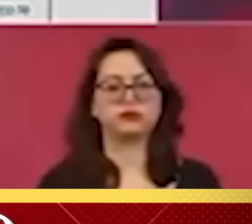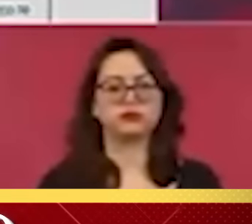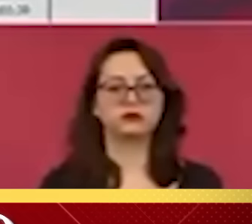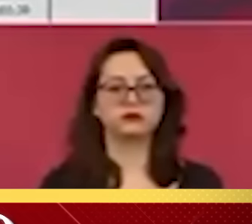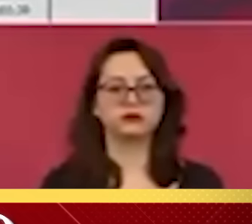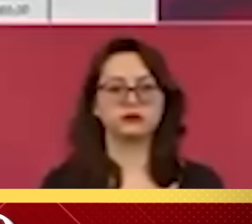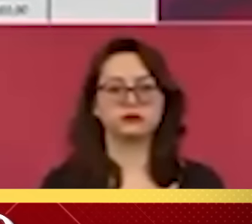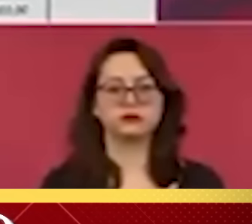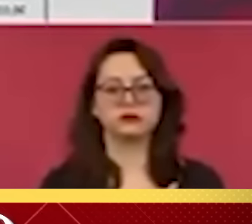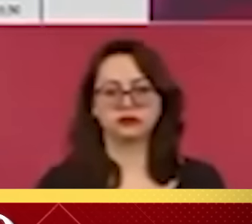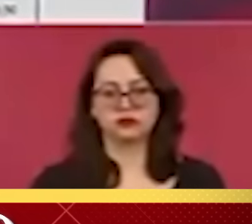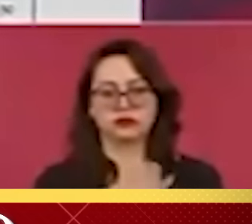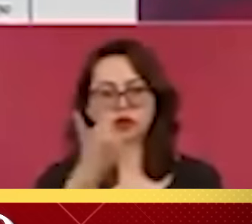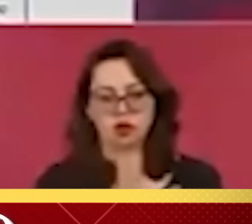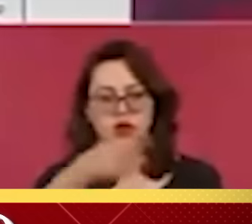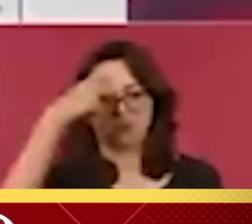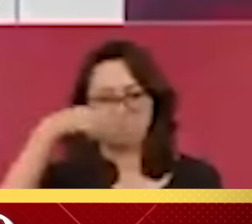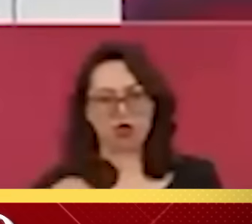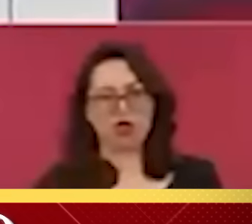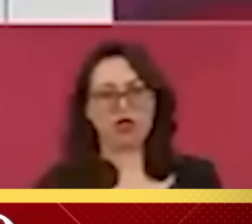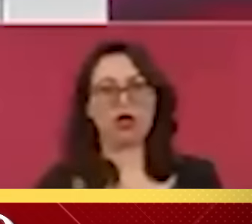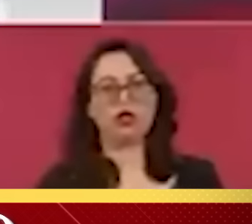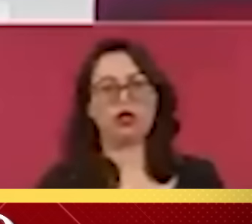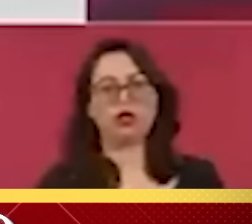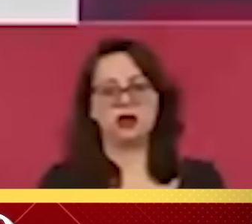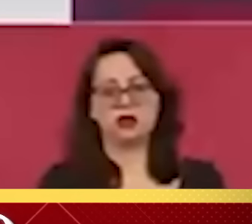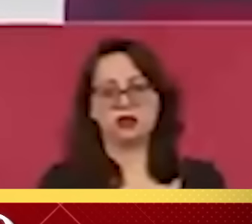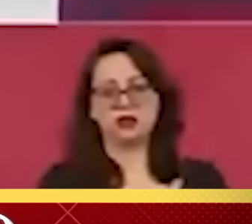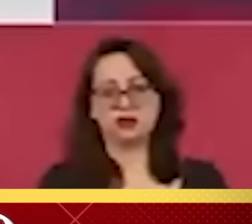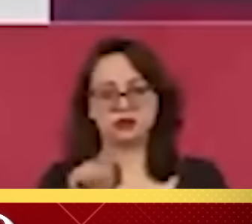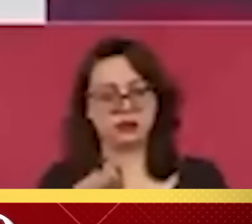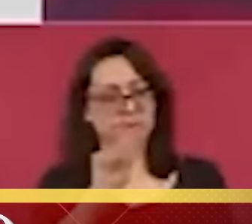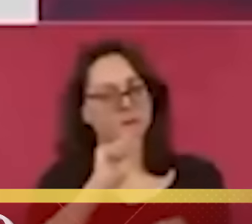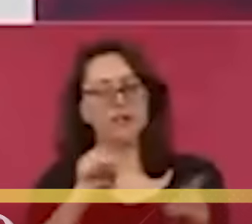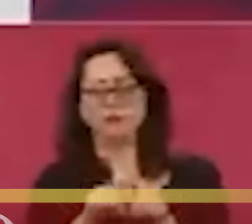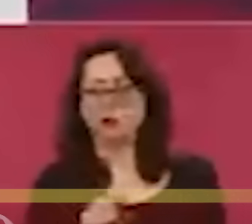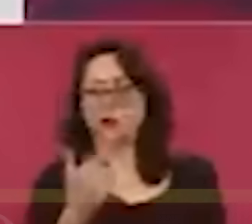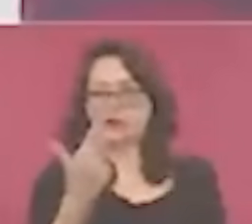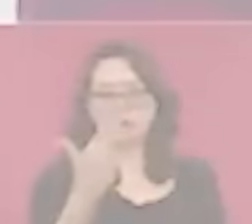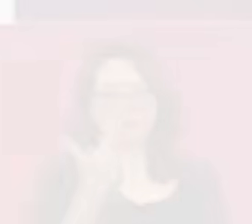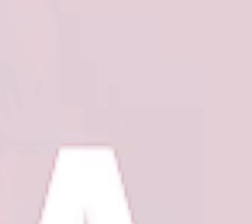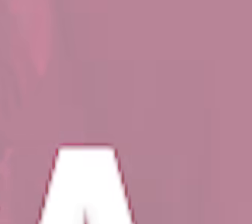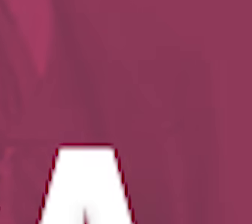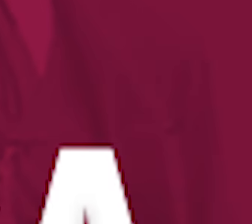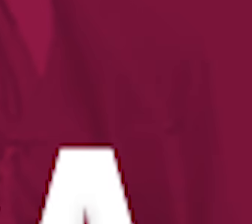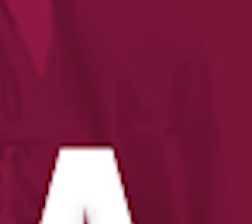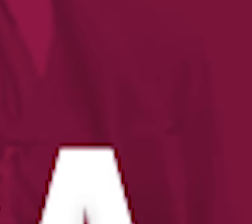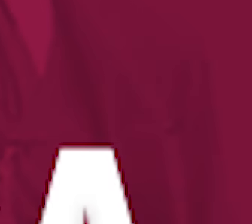haberlos saludado en este video. ¡Hasta luego!